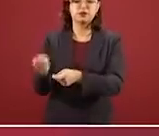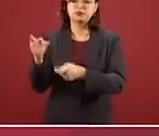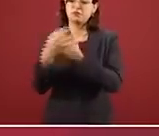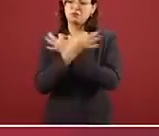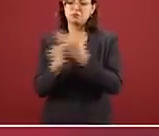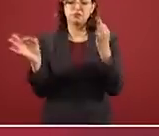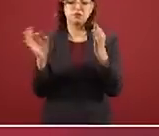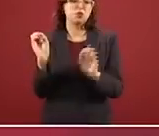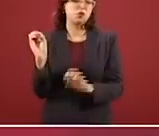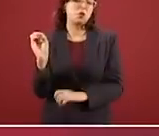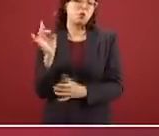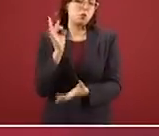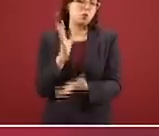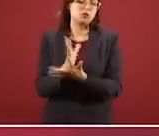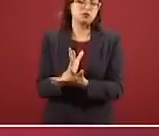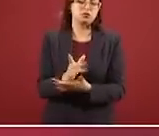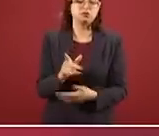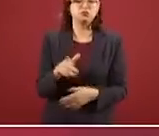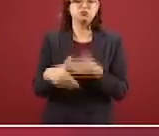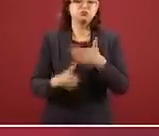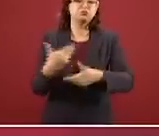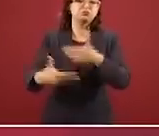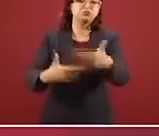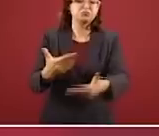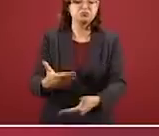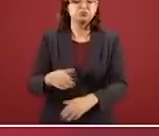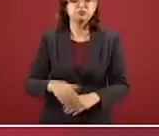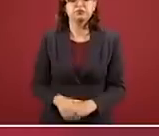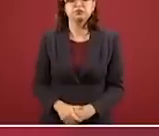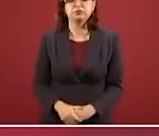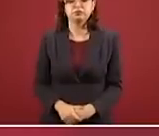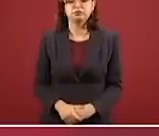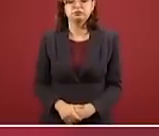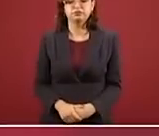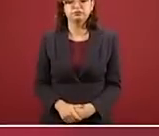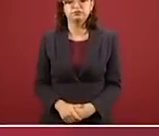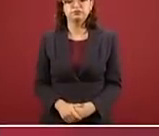hacerlo en su momento. Estamos